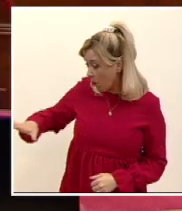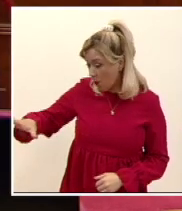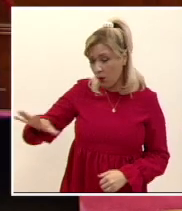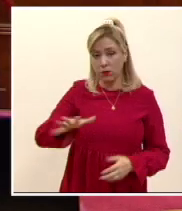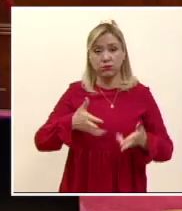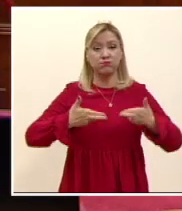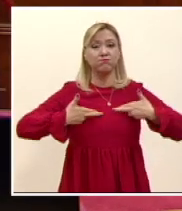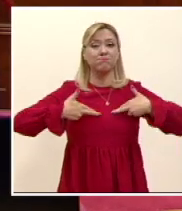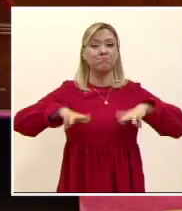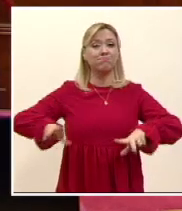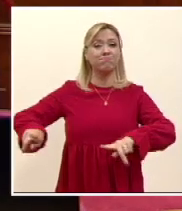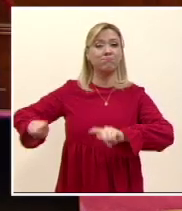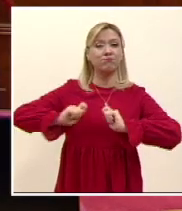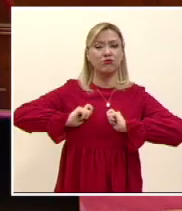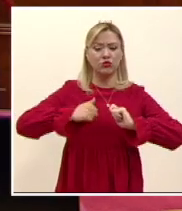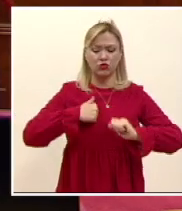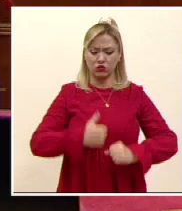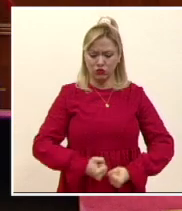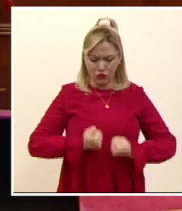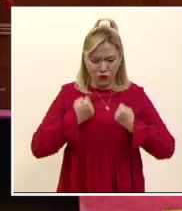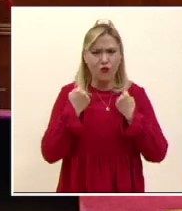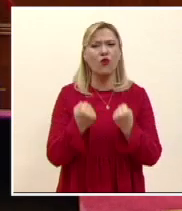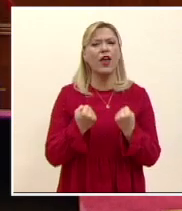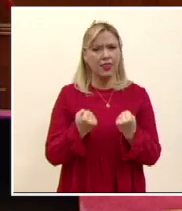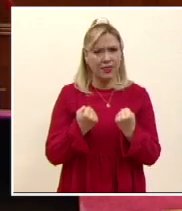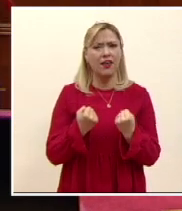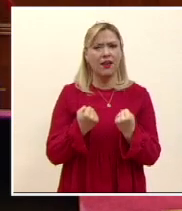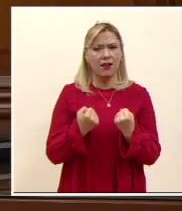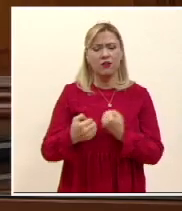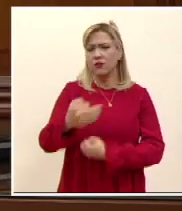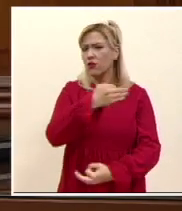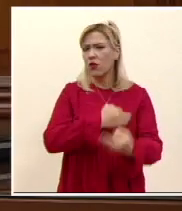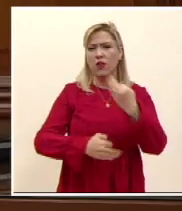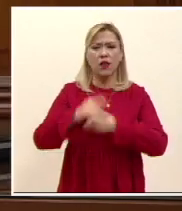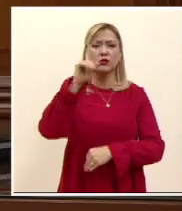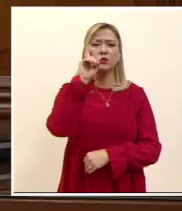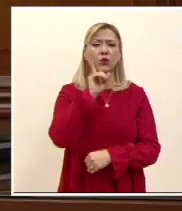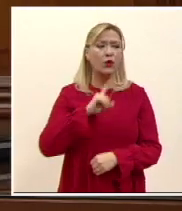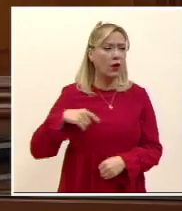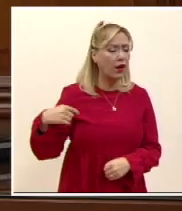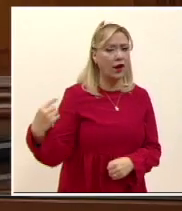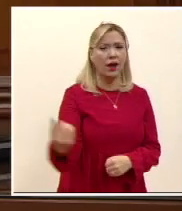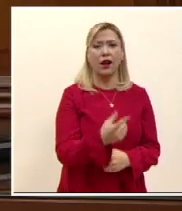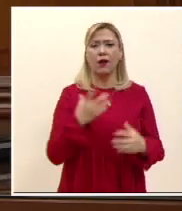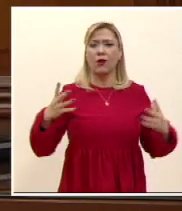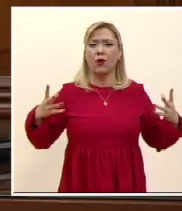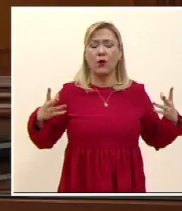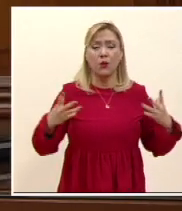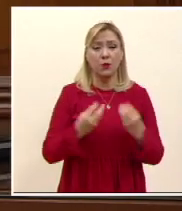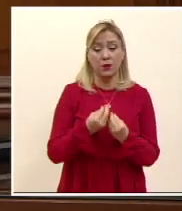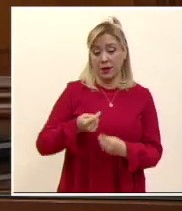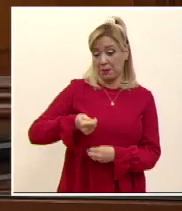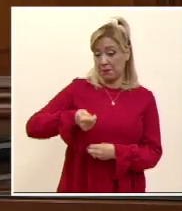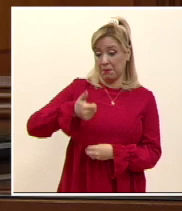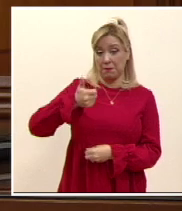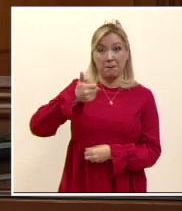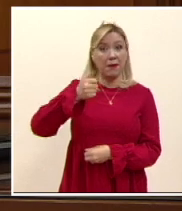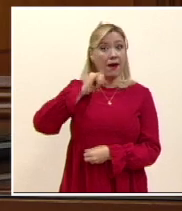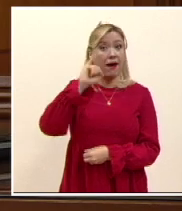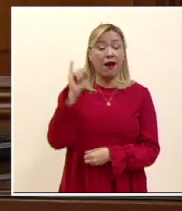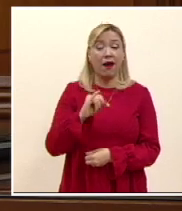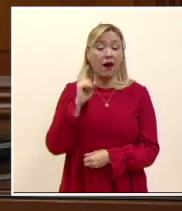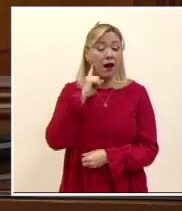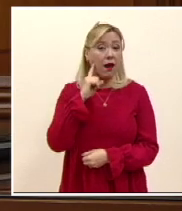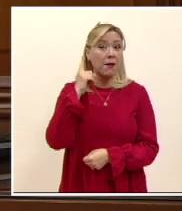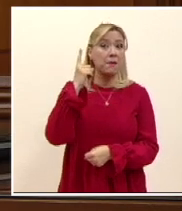Me siento muy fuerte porque sé que estamos todas aquí. Nos colocamos por primera vez al centro de